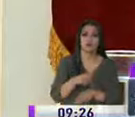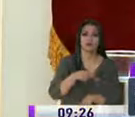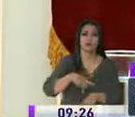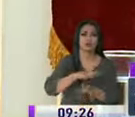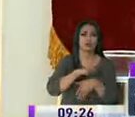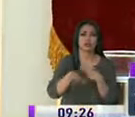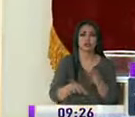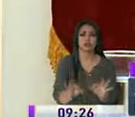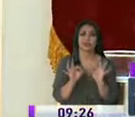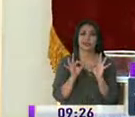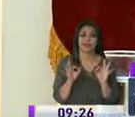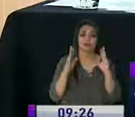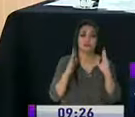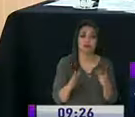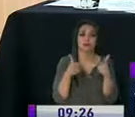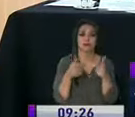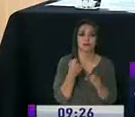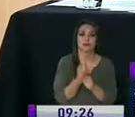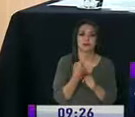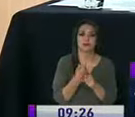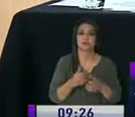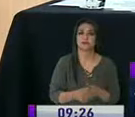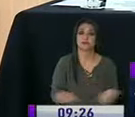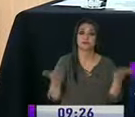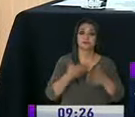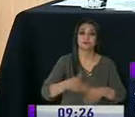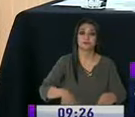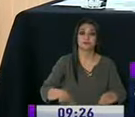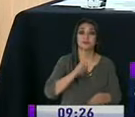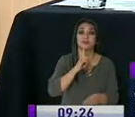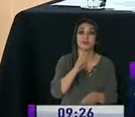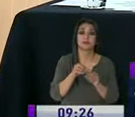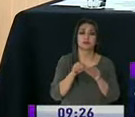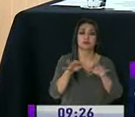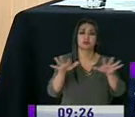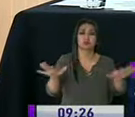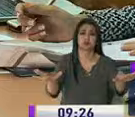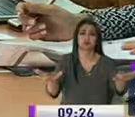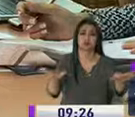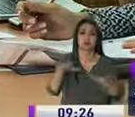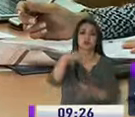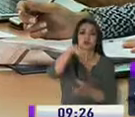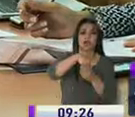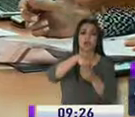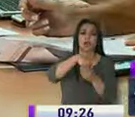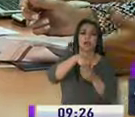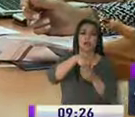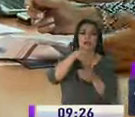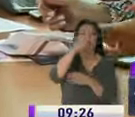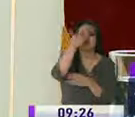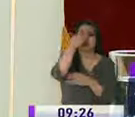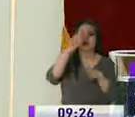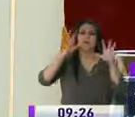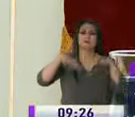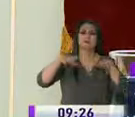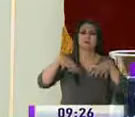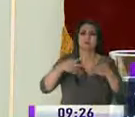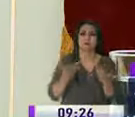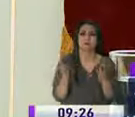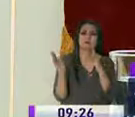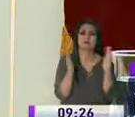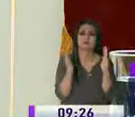están haciendo lo que tienen que hacer. Culminó reiterando que este brote es un evento local esperado para la estación. No es